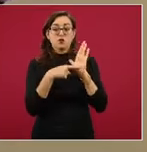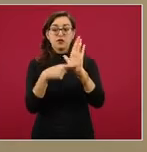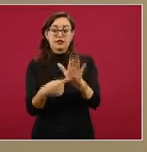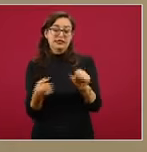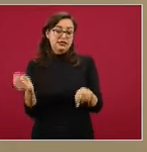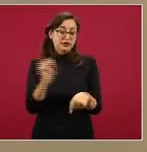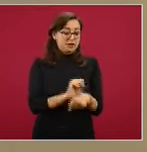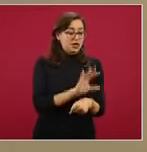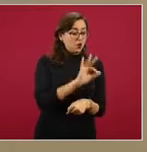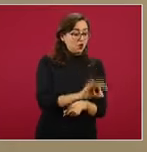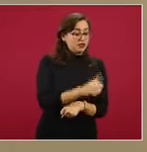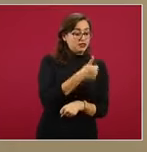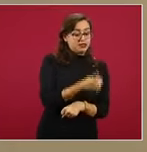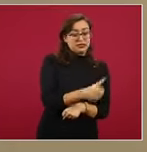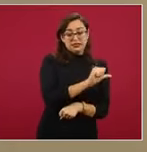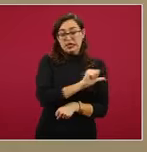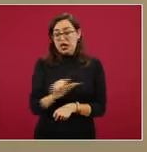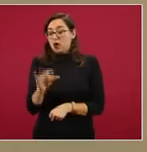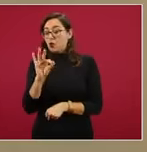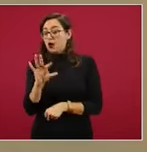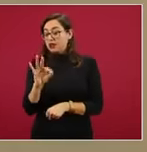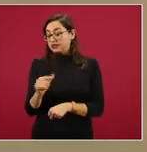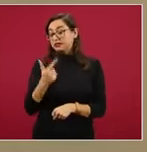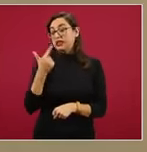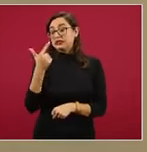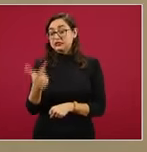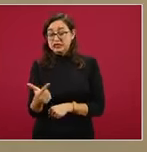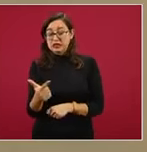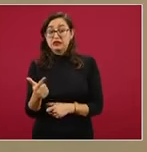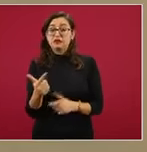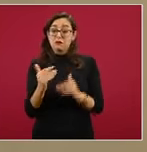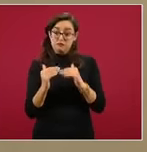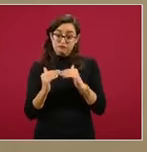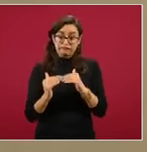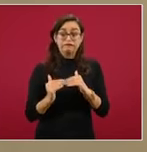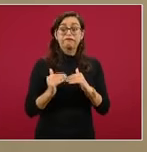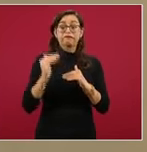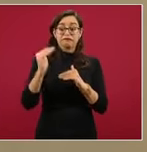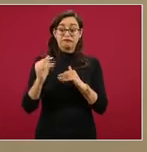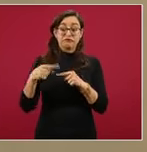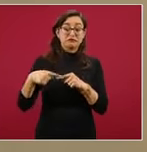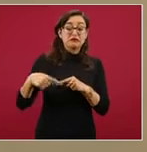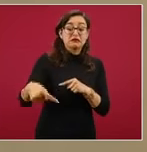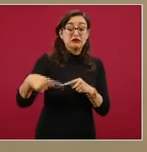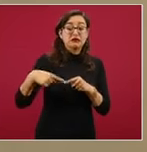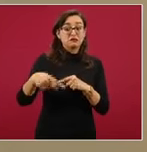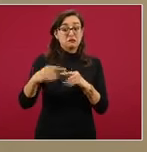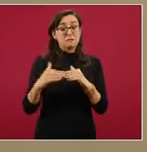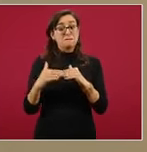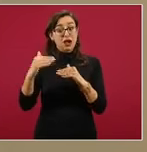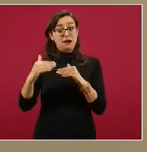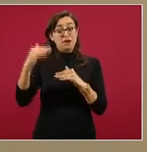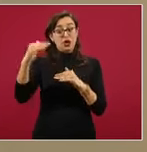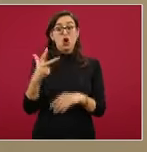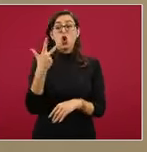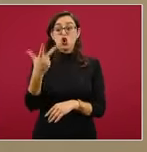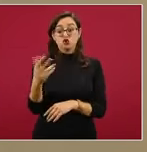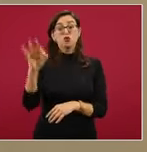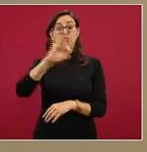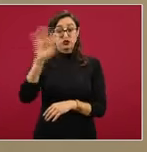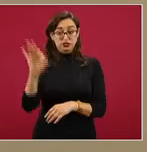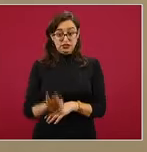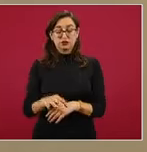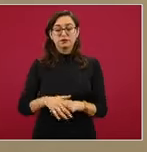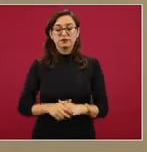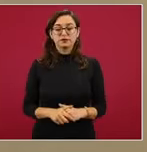semana 46 y 47 que pudiera incrementarse todavía, que hasta el momento es del